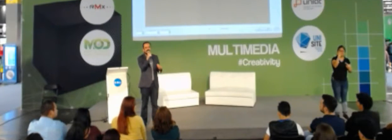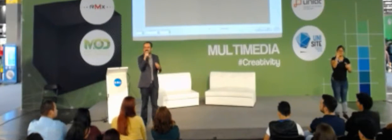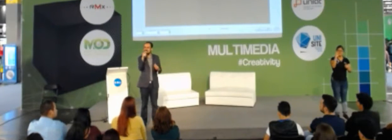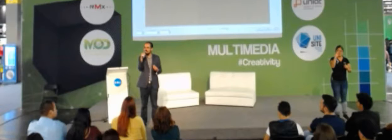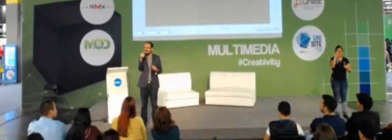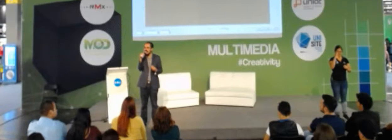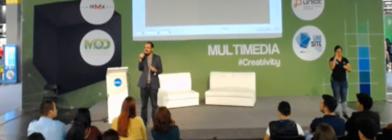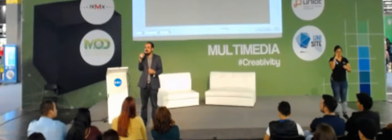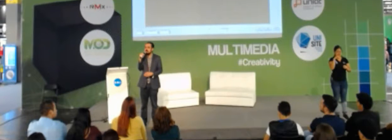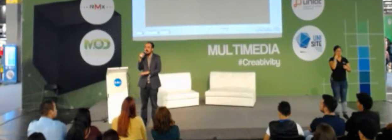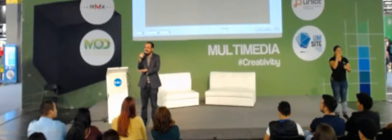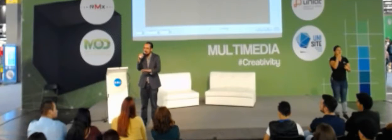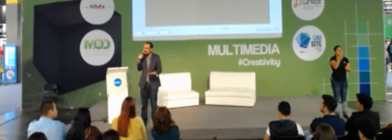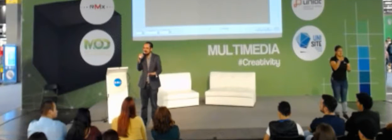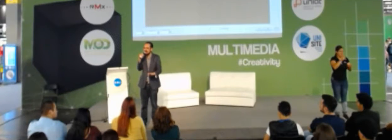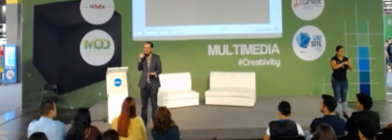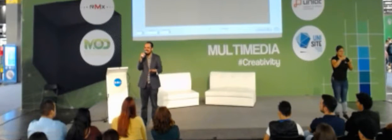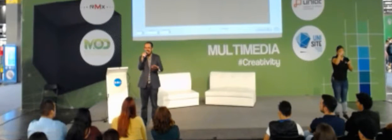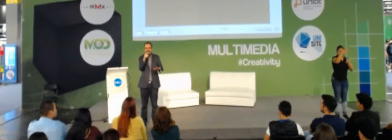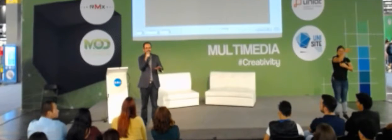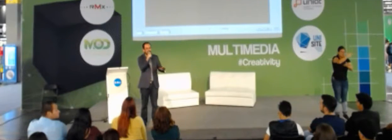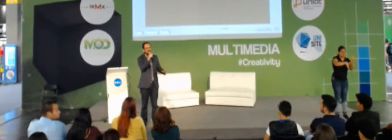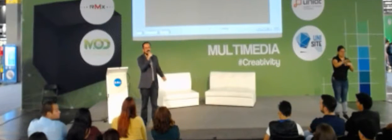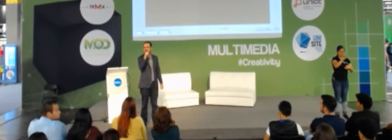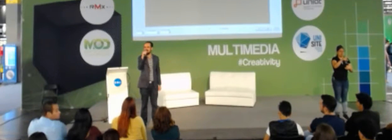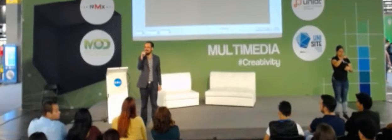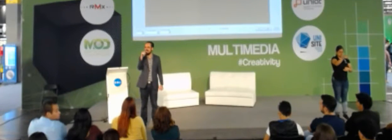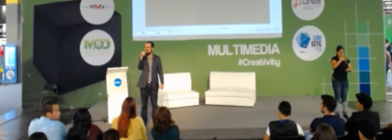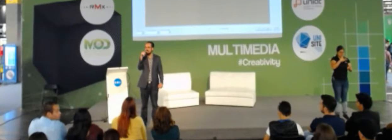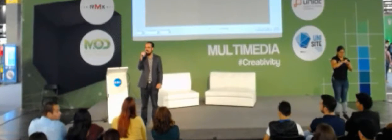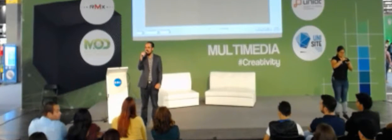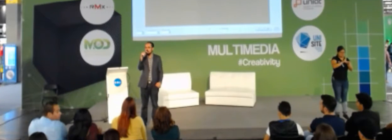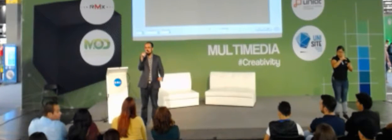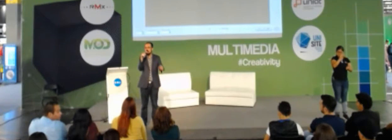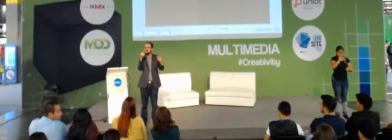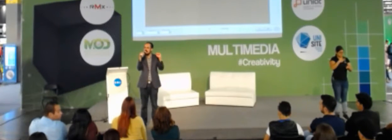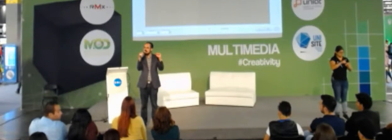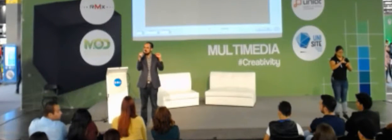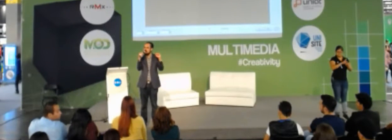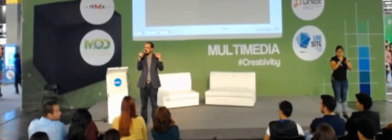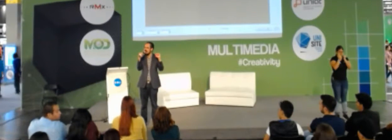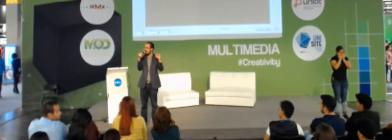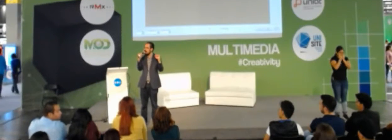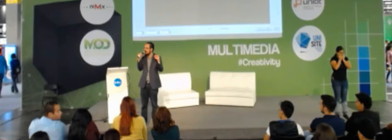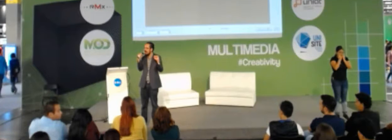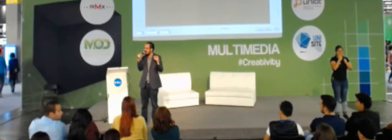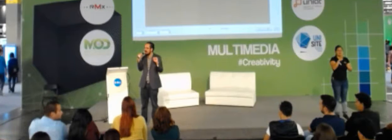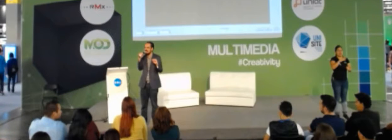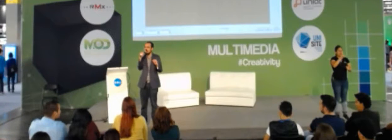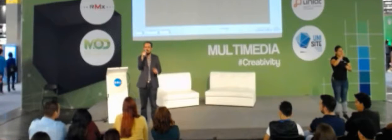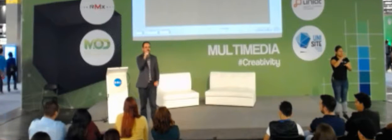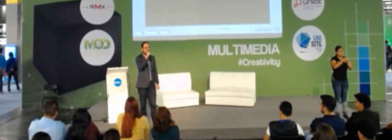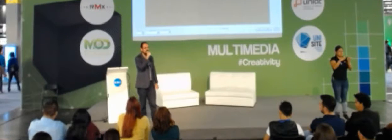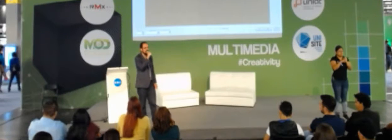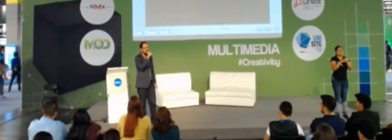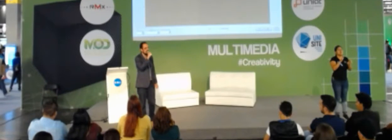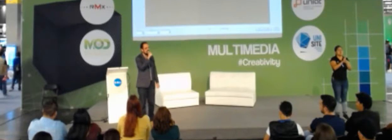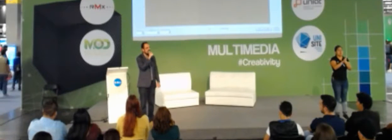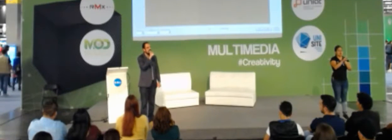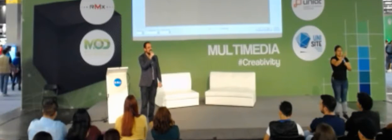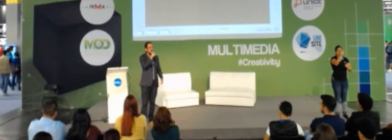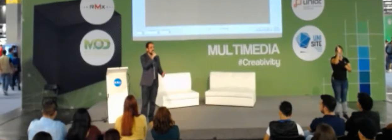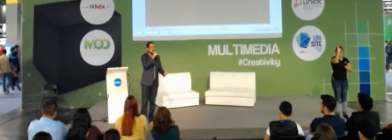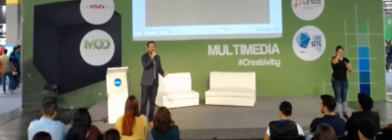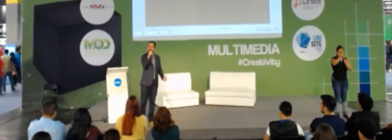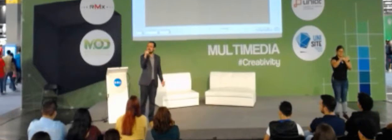La accesibilidad es para todos, tengas o no discapacidad. Nosotros tenemos un elemento clave que es la Convención de Derechos